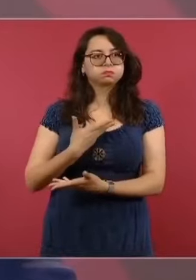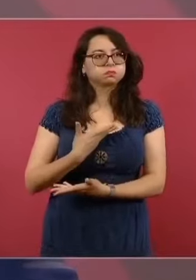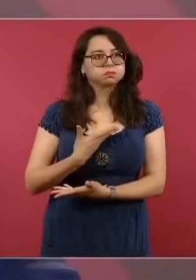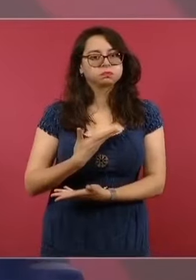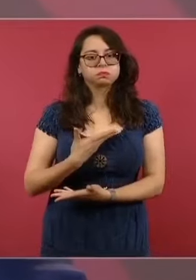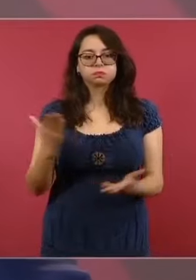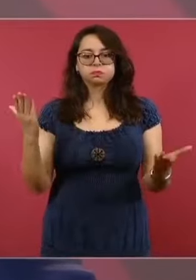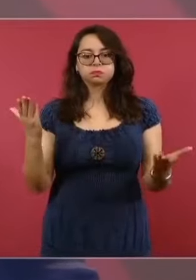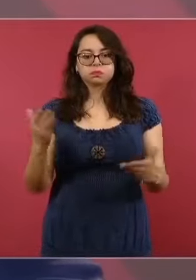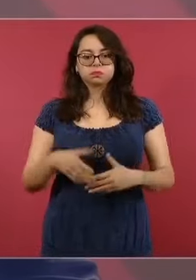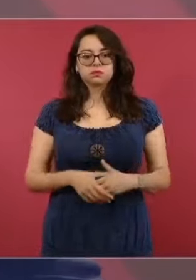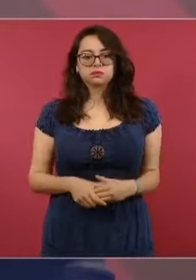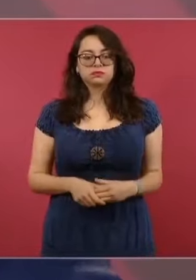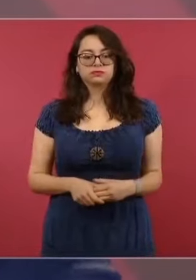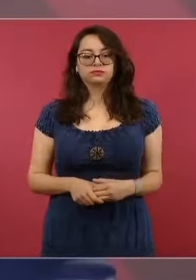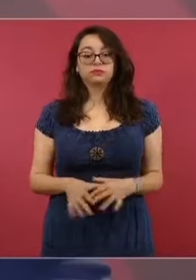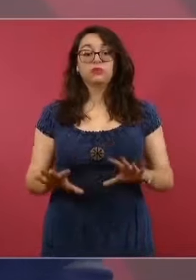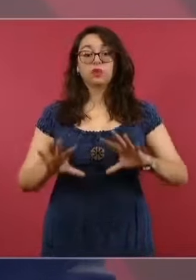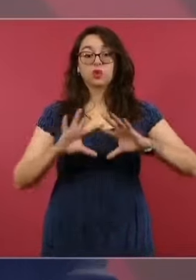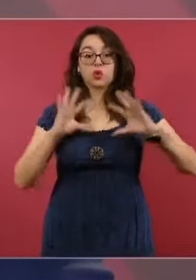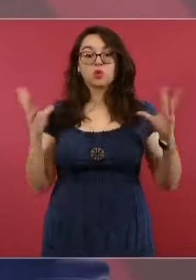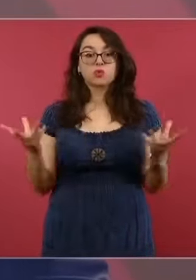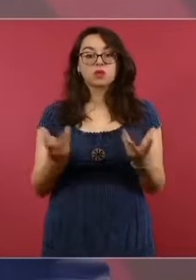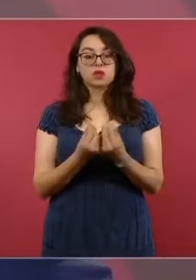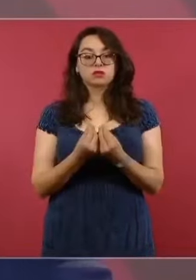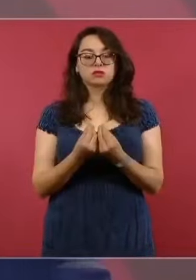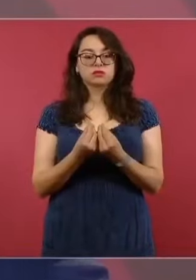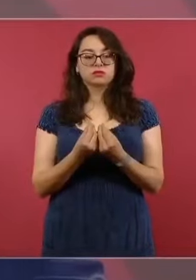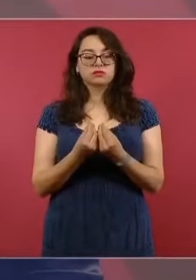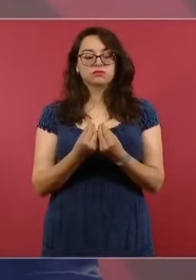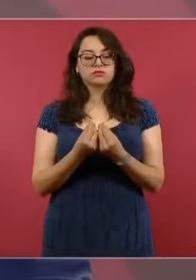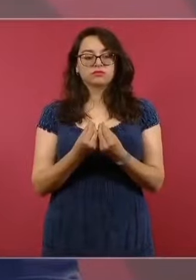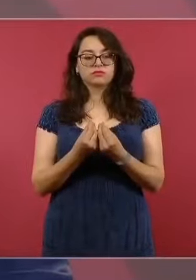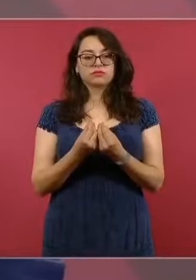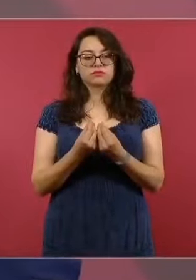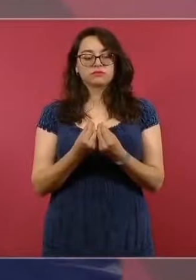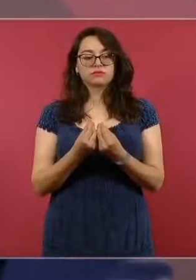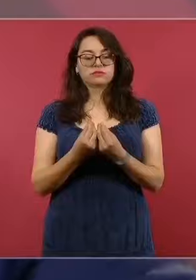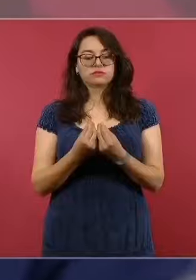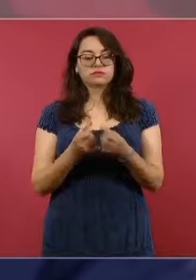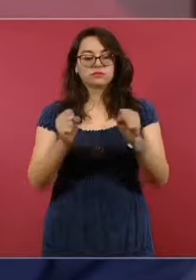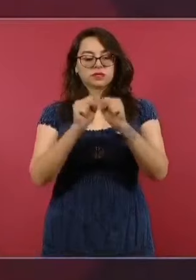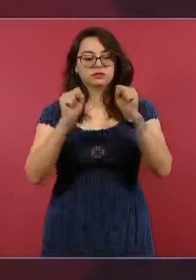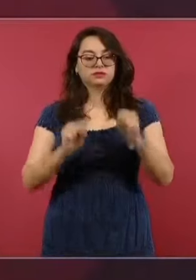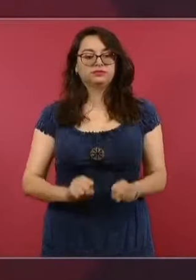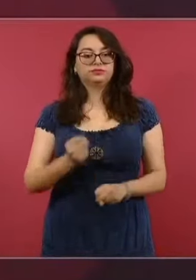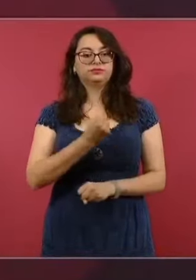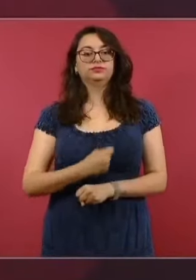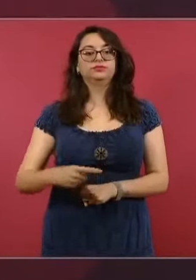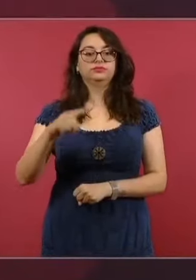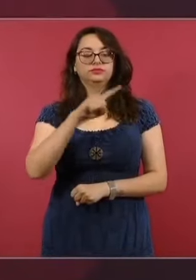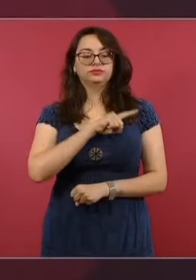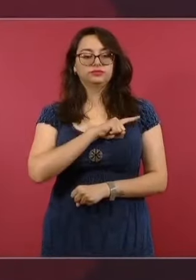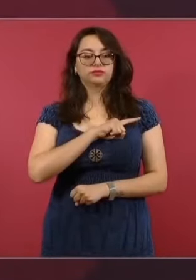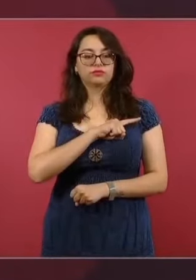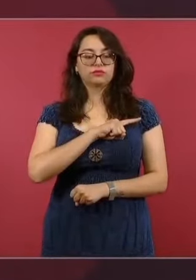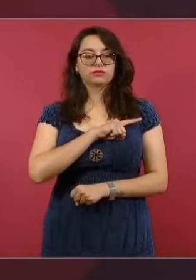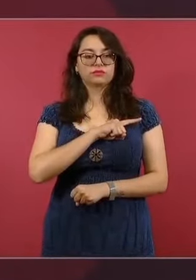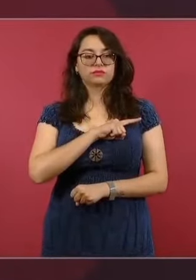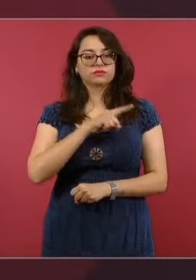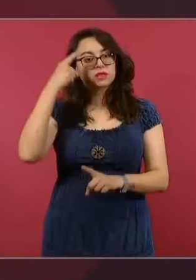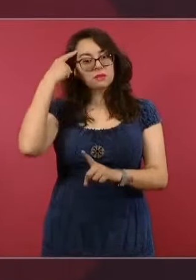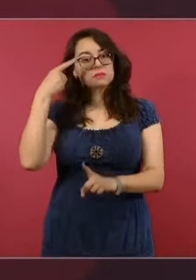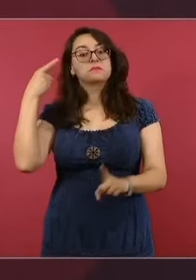suficiente y todo esto para atender a la población